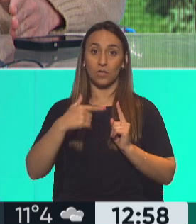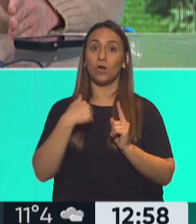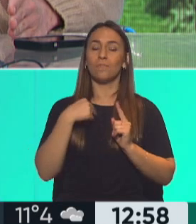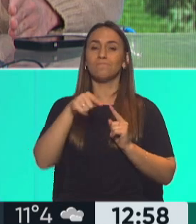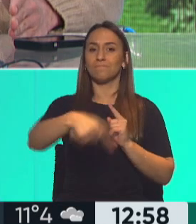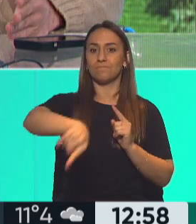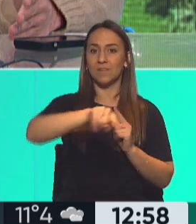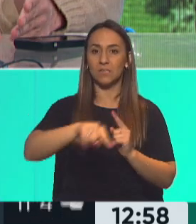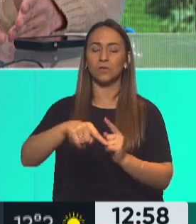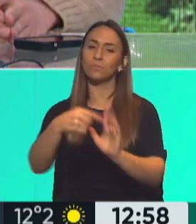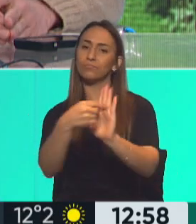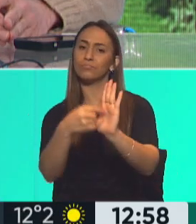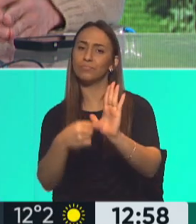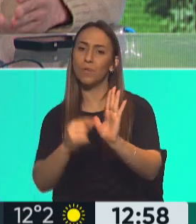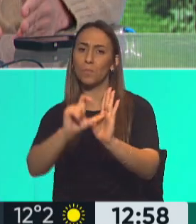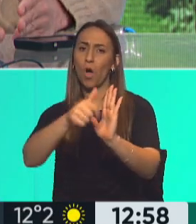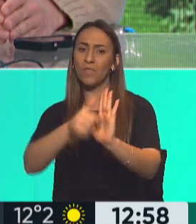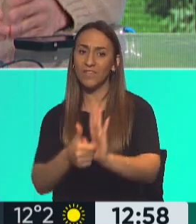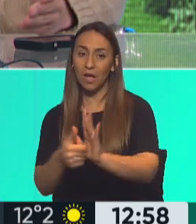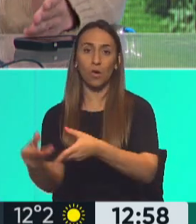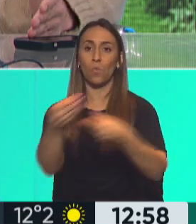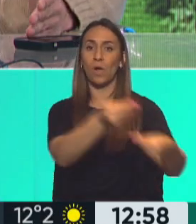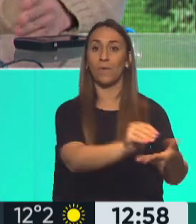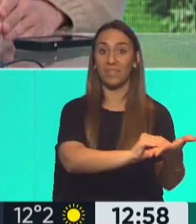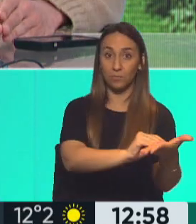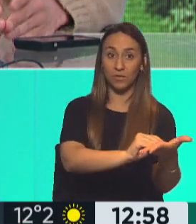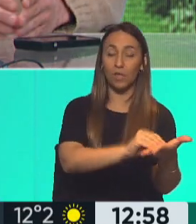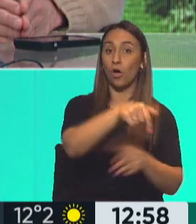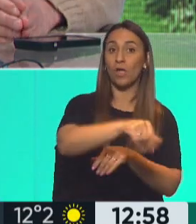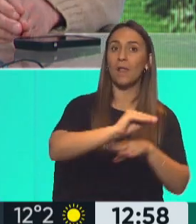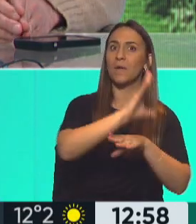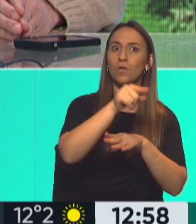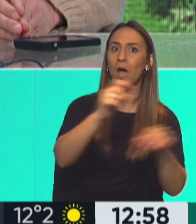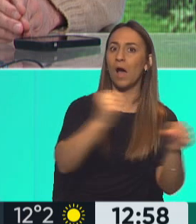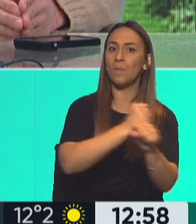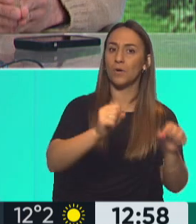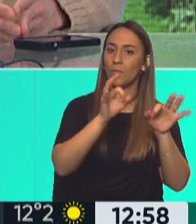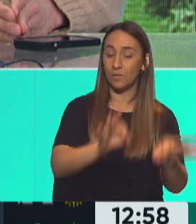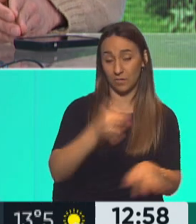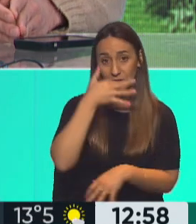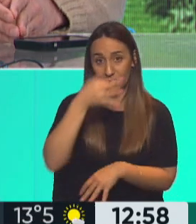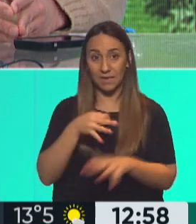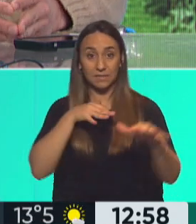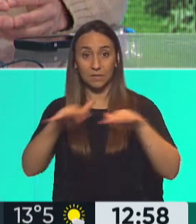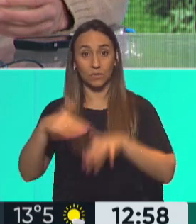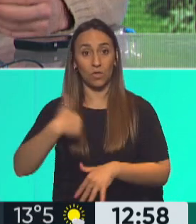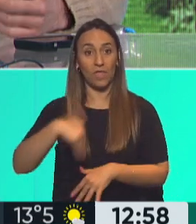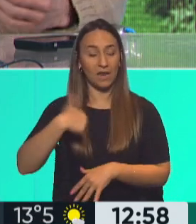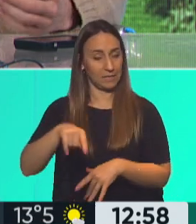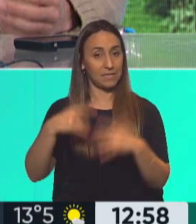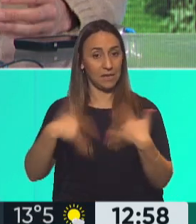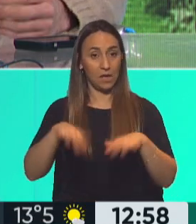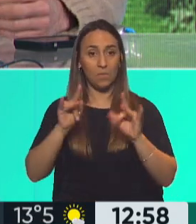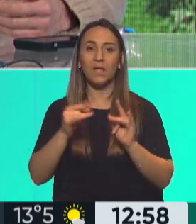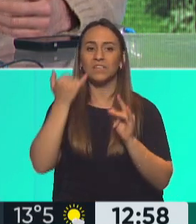correctas, volvió a diputados y en la madrugada de hoy se aprobó. Hay una realidad, hay una emergencia habitacional en Argentina, lo sabemos, ya es algo que se está